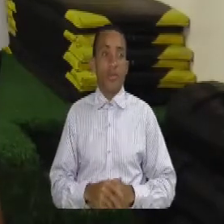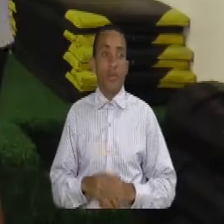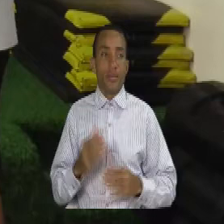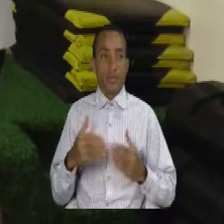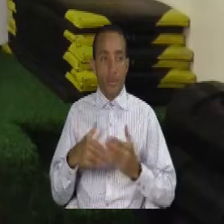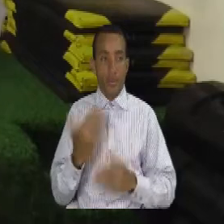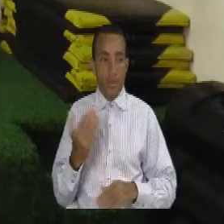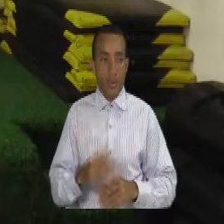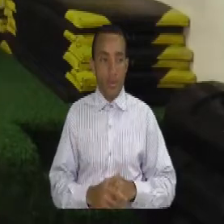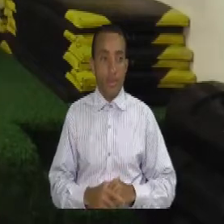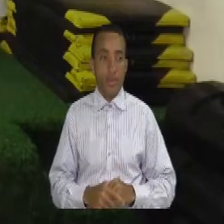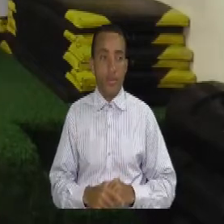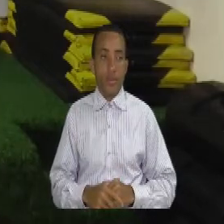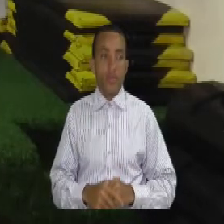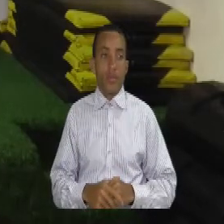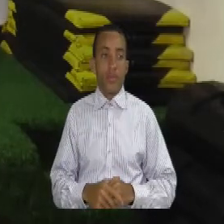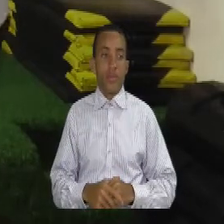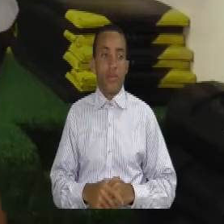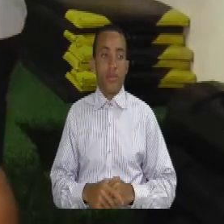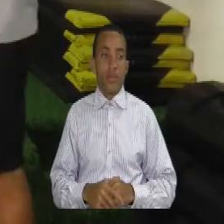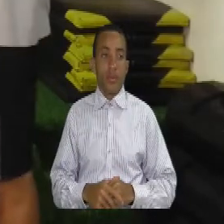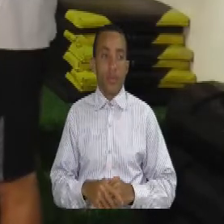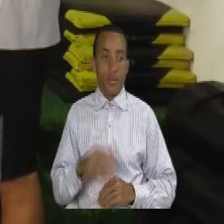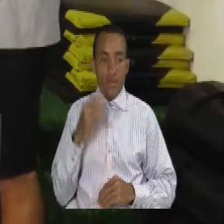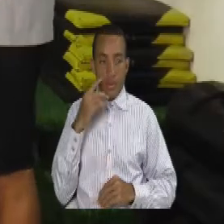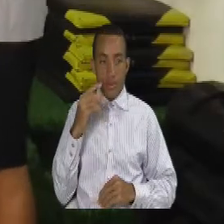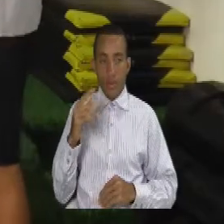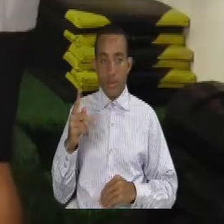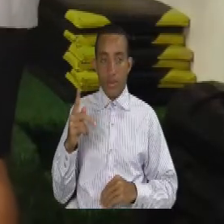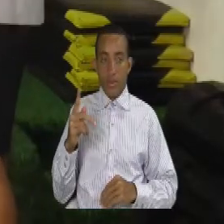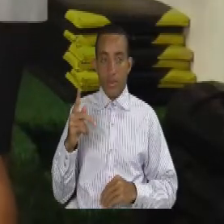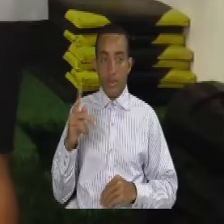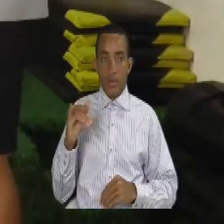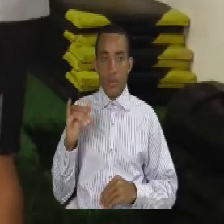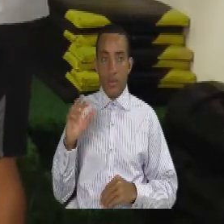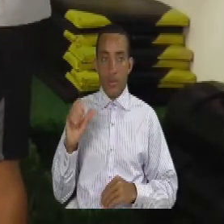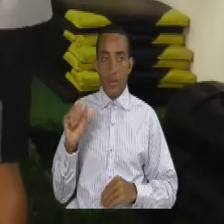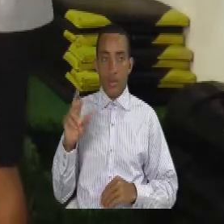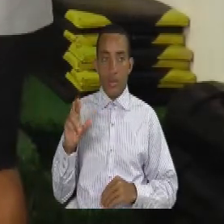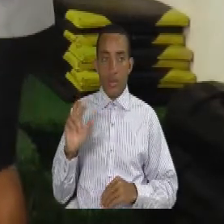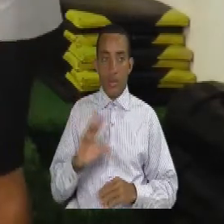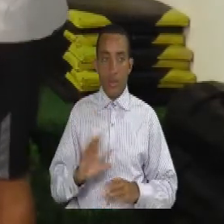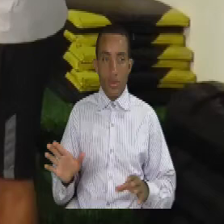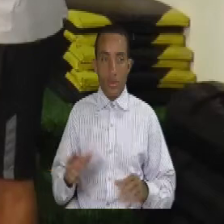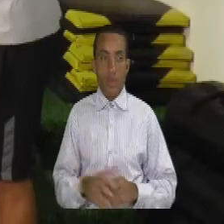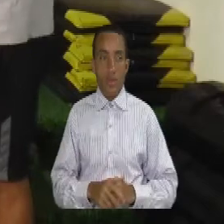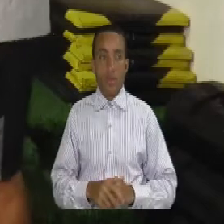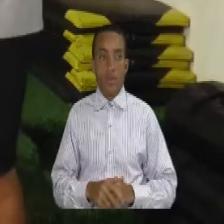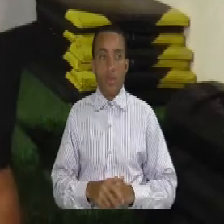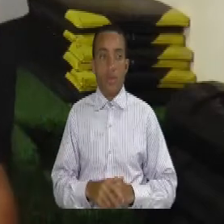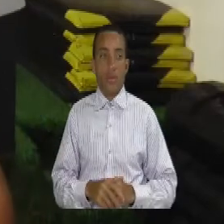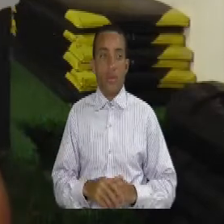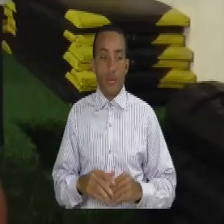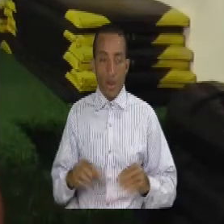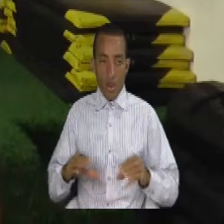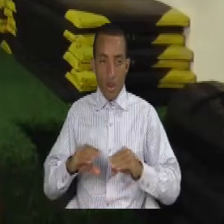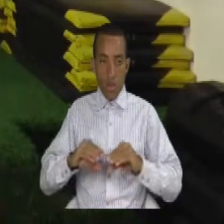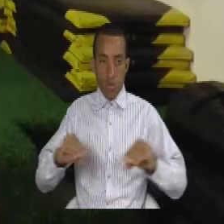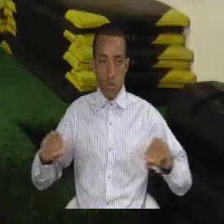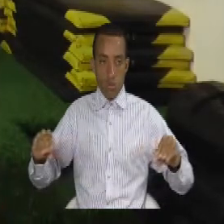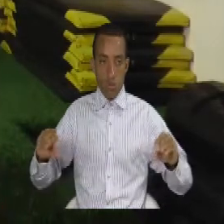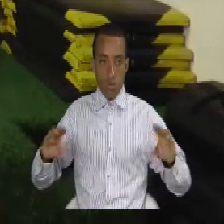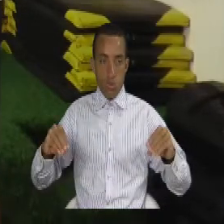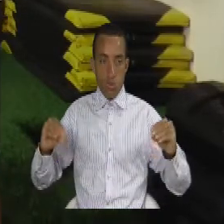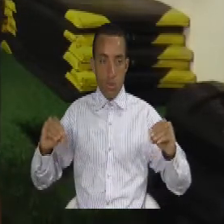abdominal. Le vamos a pedir a Kiara que se siente en la colchoneta. Usted en su casa y no tiene una colchoneta, compren un cuarto de